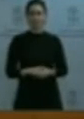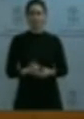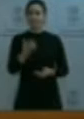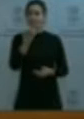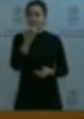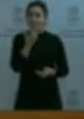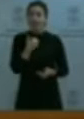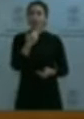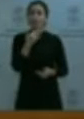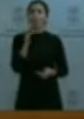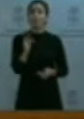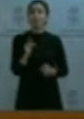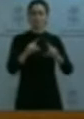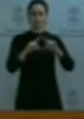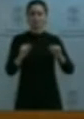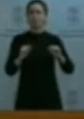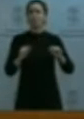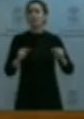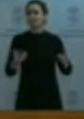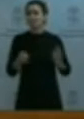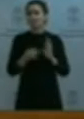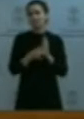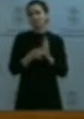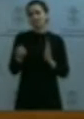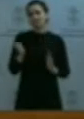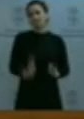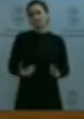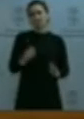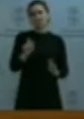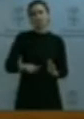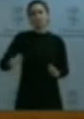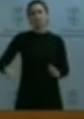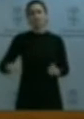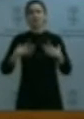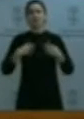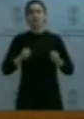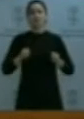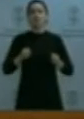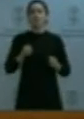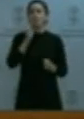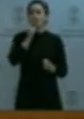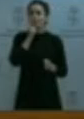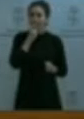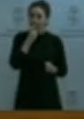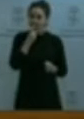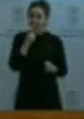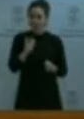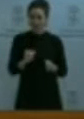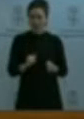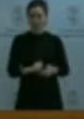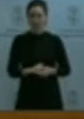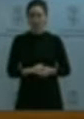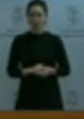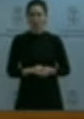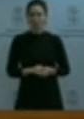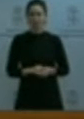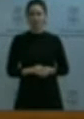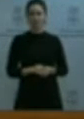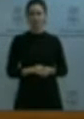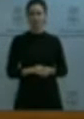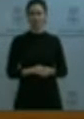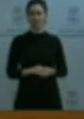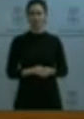calidad de los profesionales de la salud bucodental en Asturias, privados o semiprivados, pero la